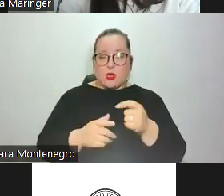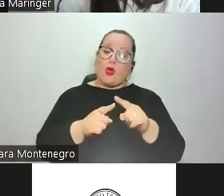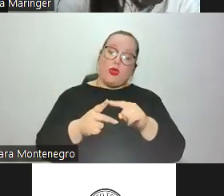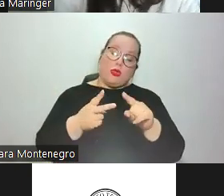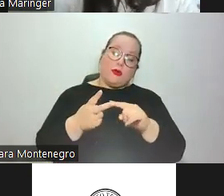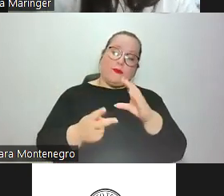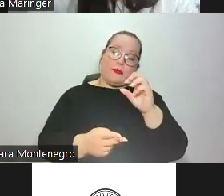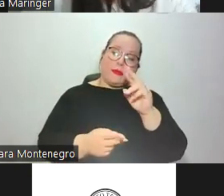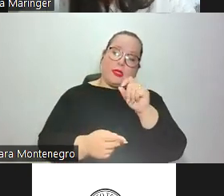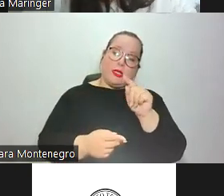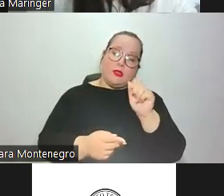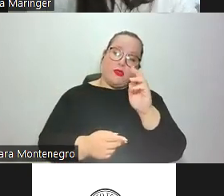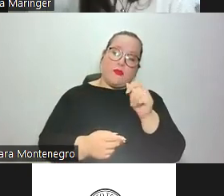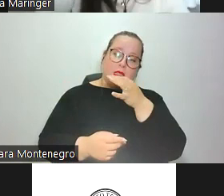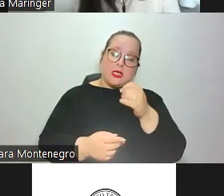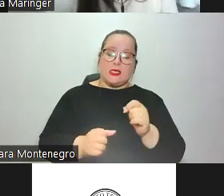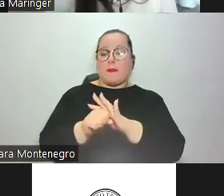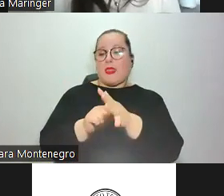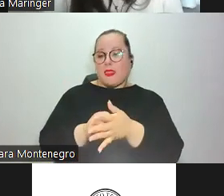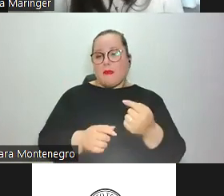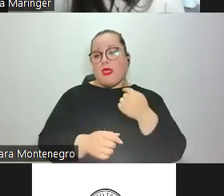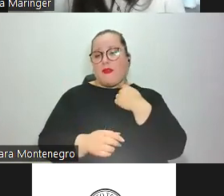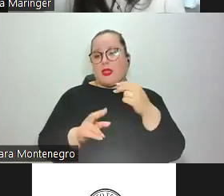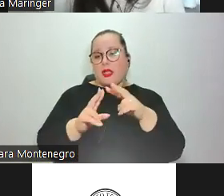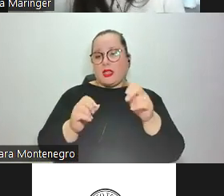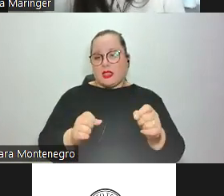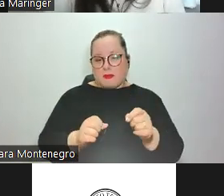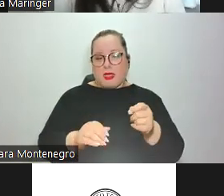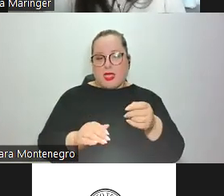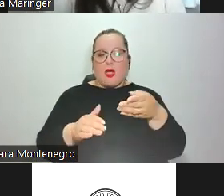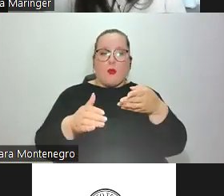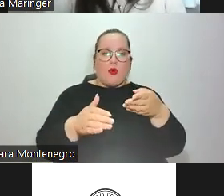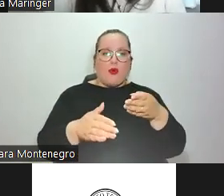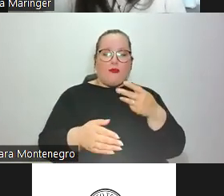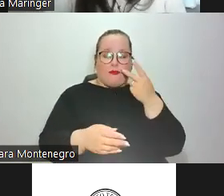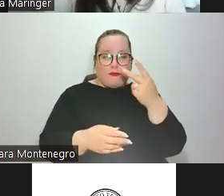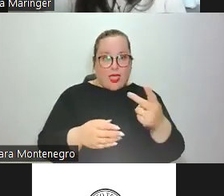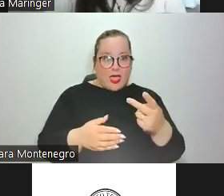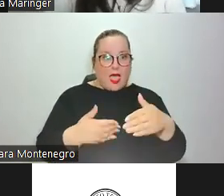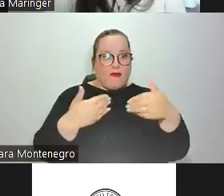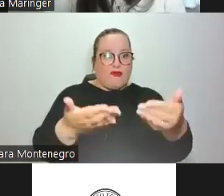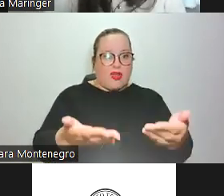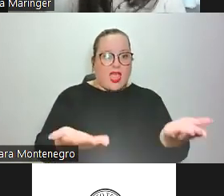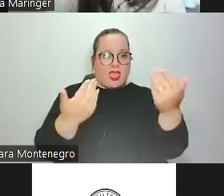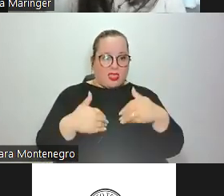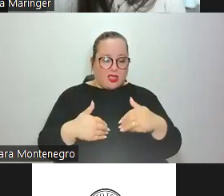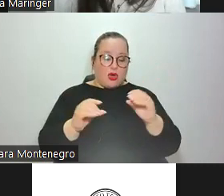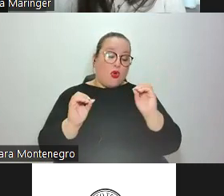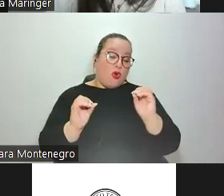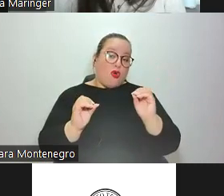que la pandemia afectó el punto de la introversión y extroversión. Por supuesto, hay gente que a lo mejor pasó a ser introvertido al